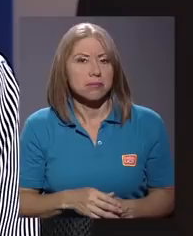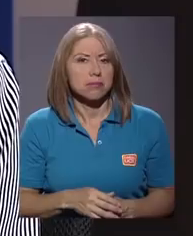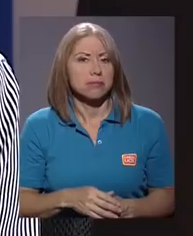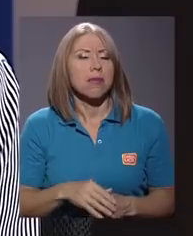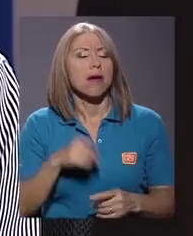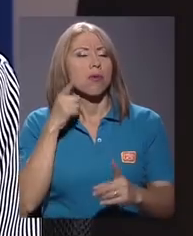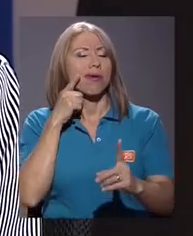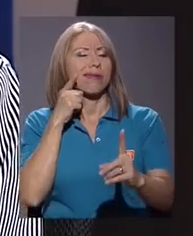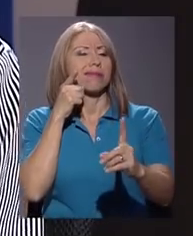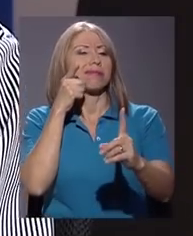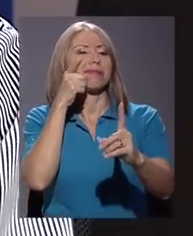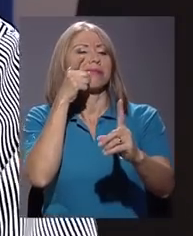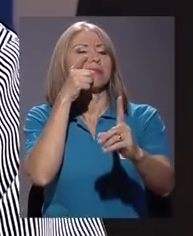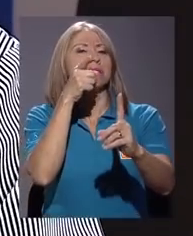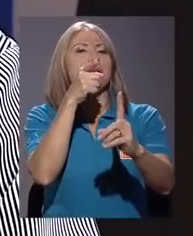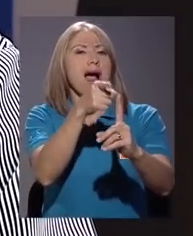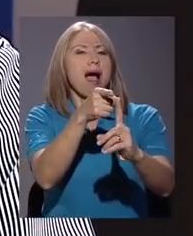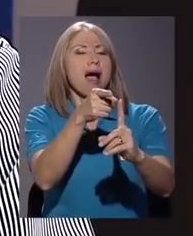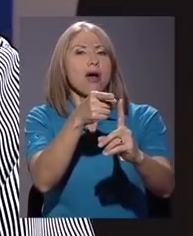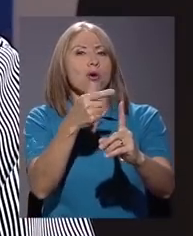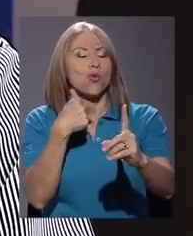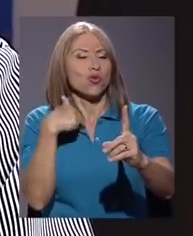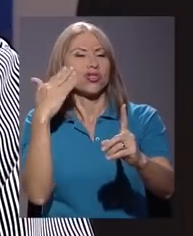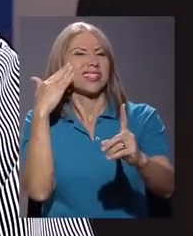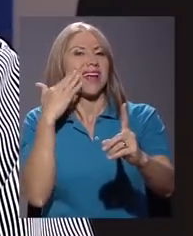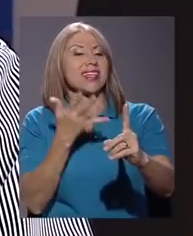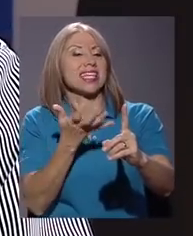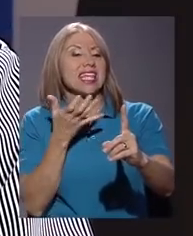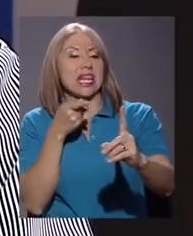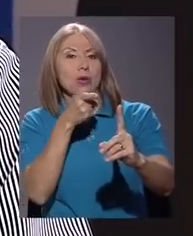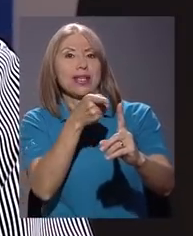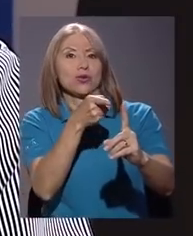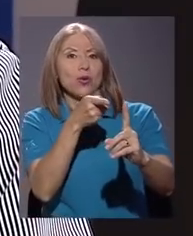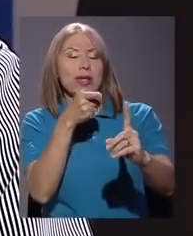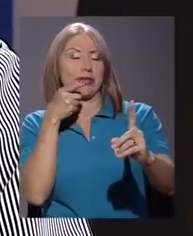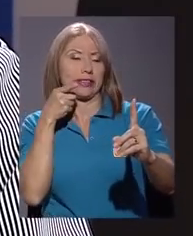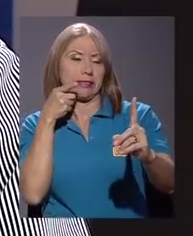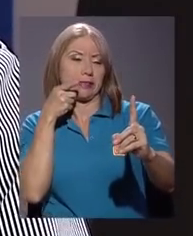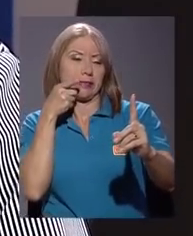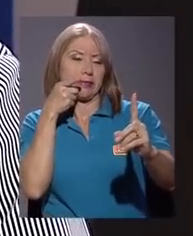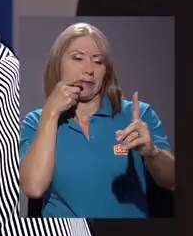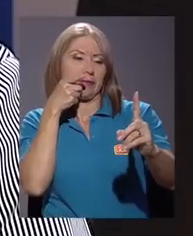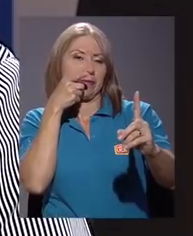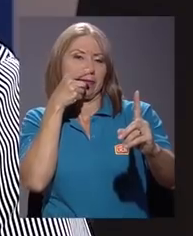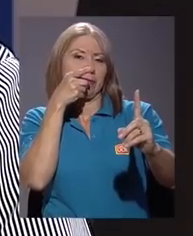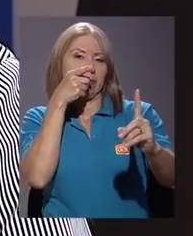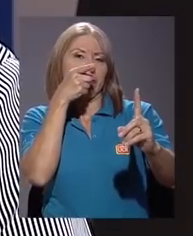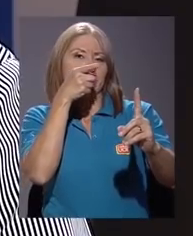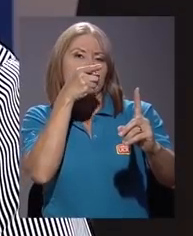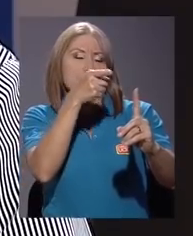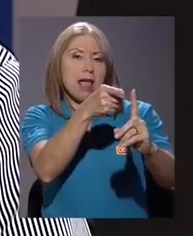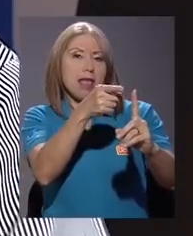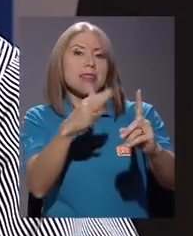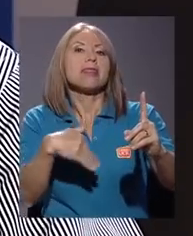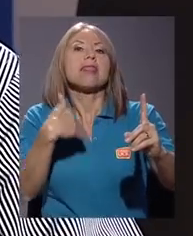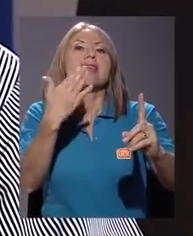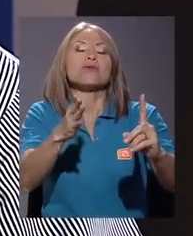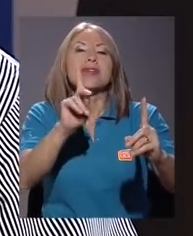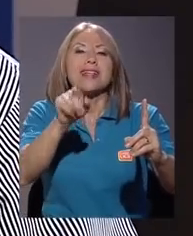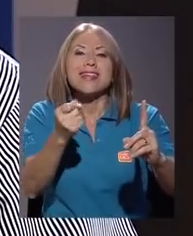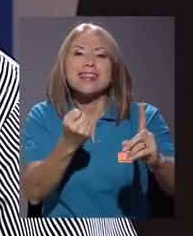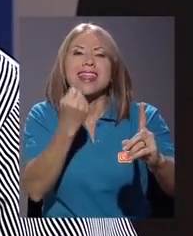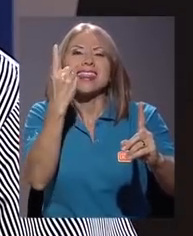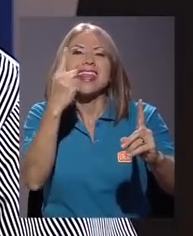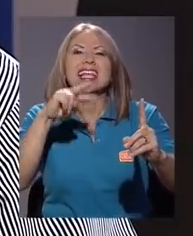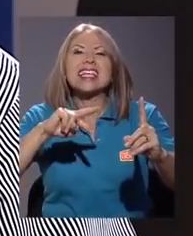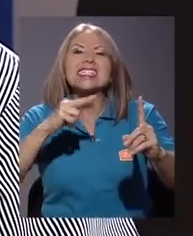momento lo que persigue es es ese es ese objetivo y uno tiene que después comprender lo que significa llegar